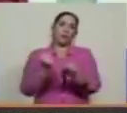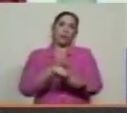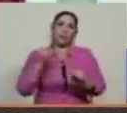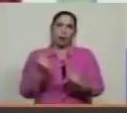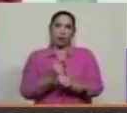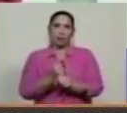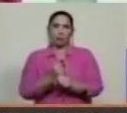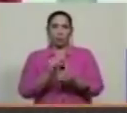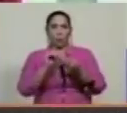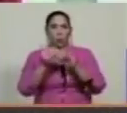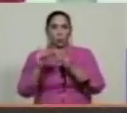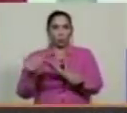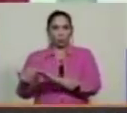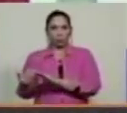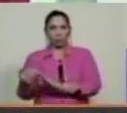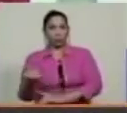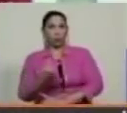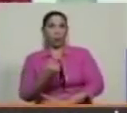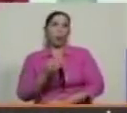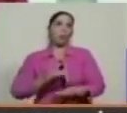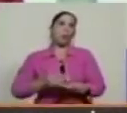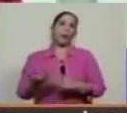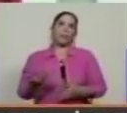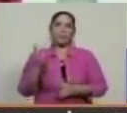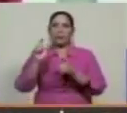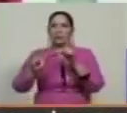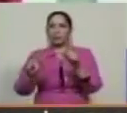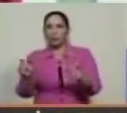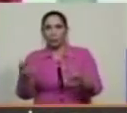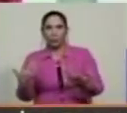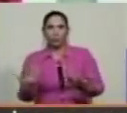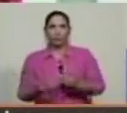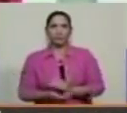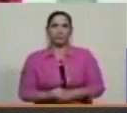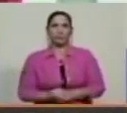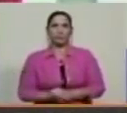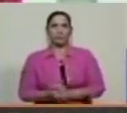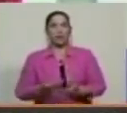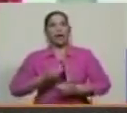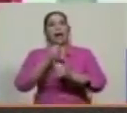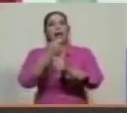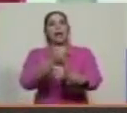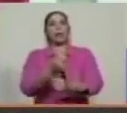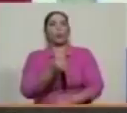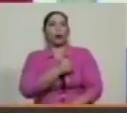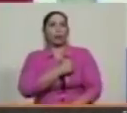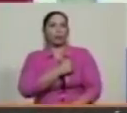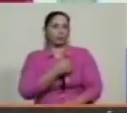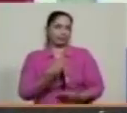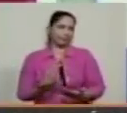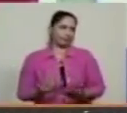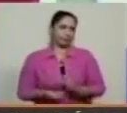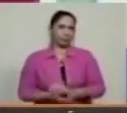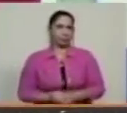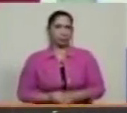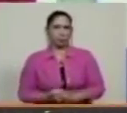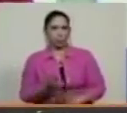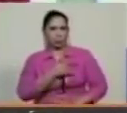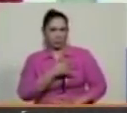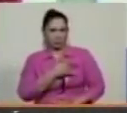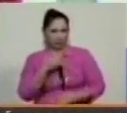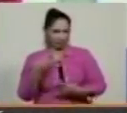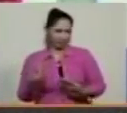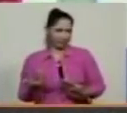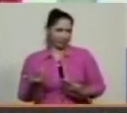de la comunidad, solo porque la persona se graduó en la Católica. Carajo. Yo los conozco que no se han graduado de nada y son